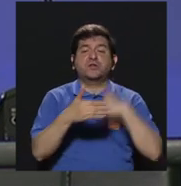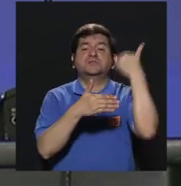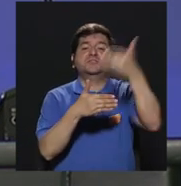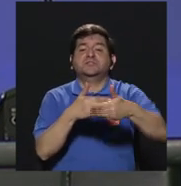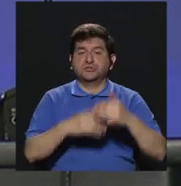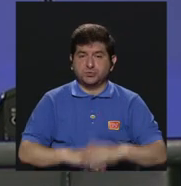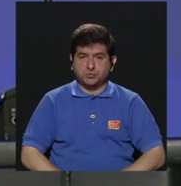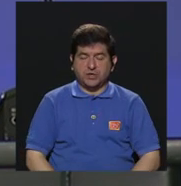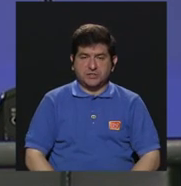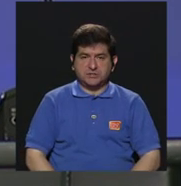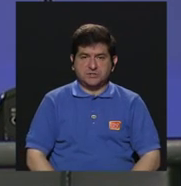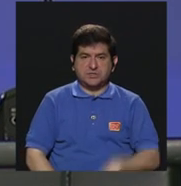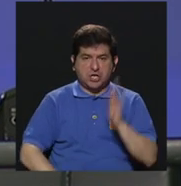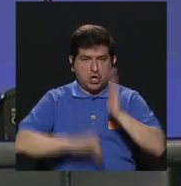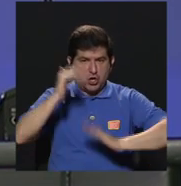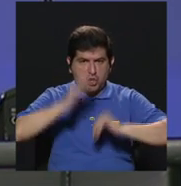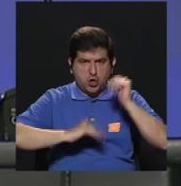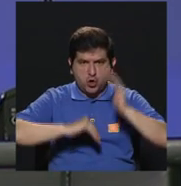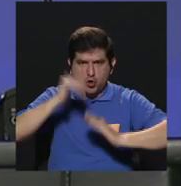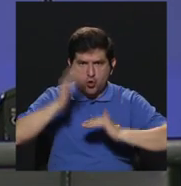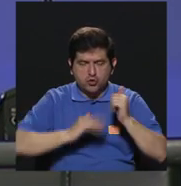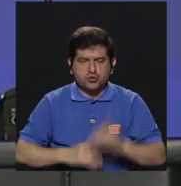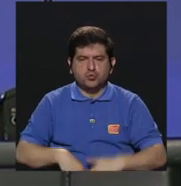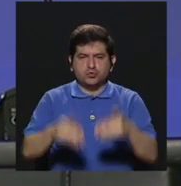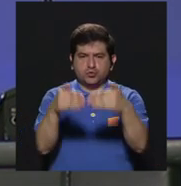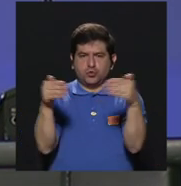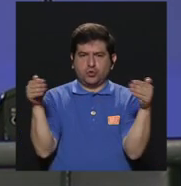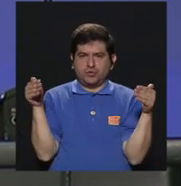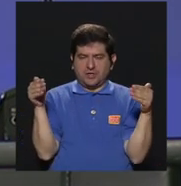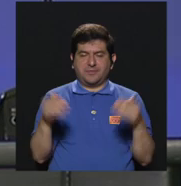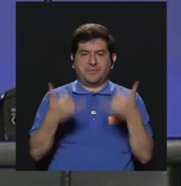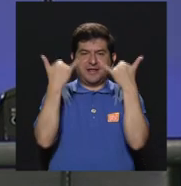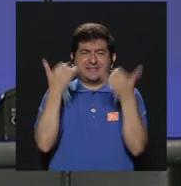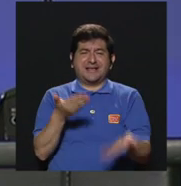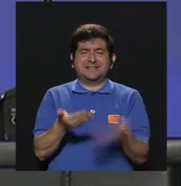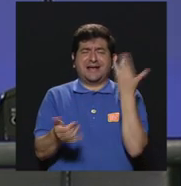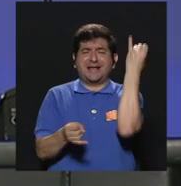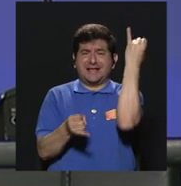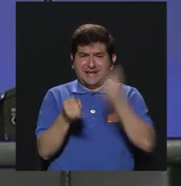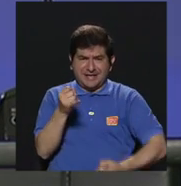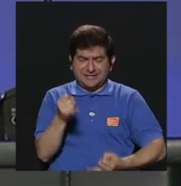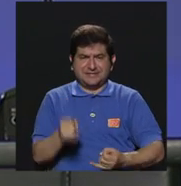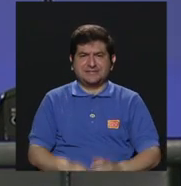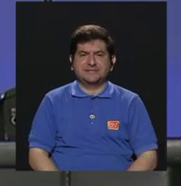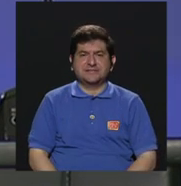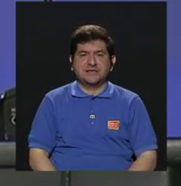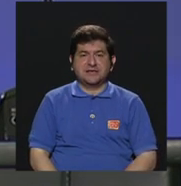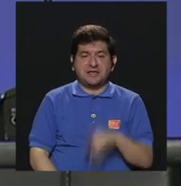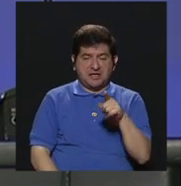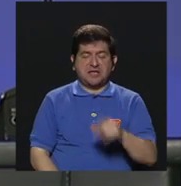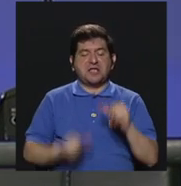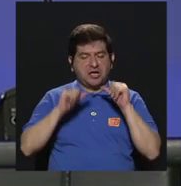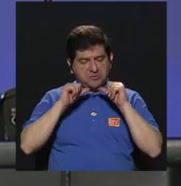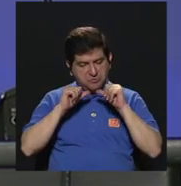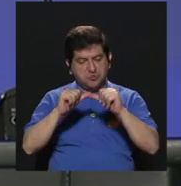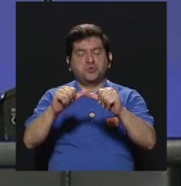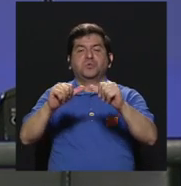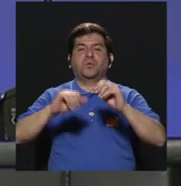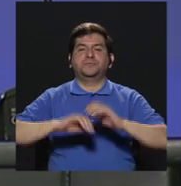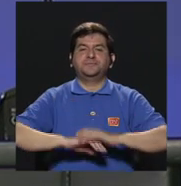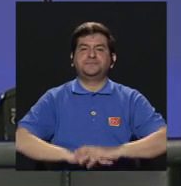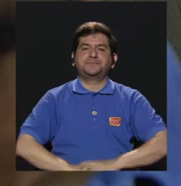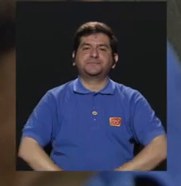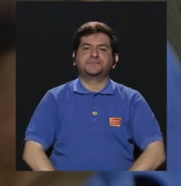posteriormente que la construcción de la represa, que ya estaba casi concluida, se iba a reanudar.